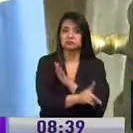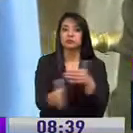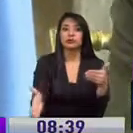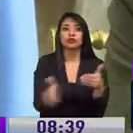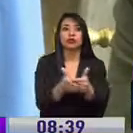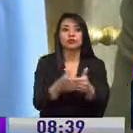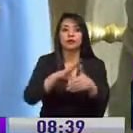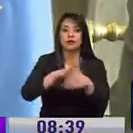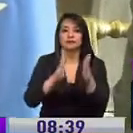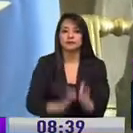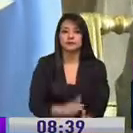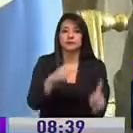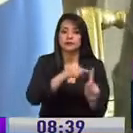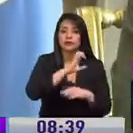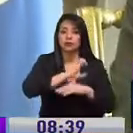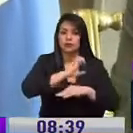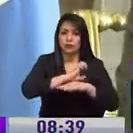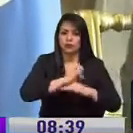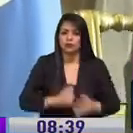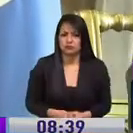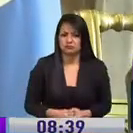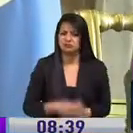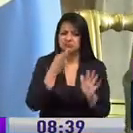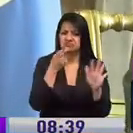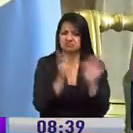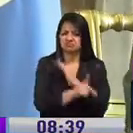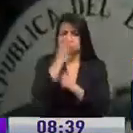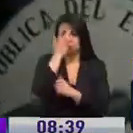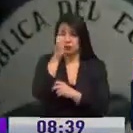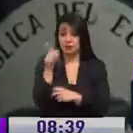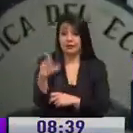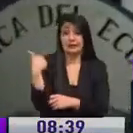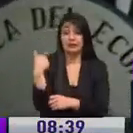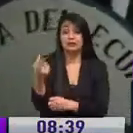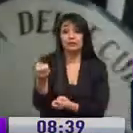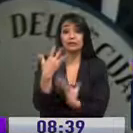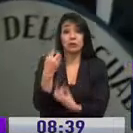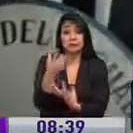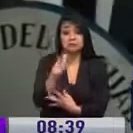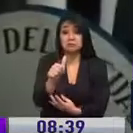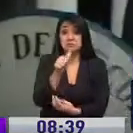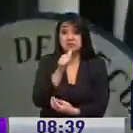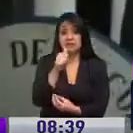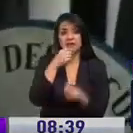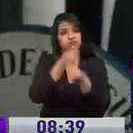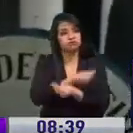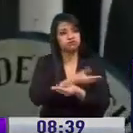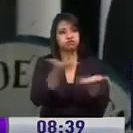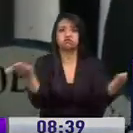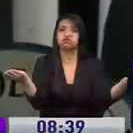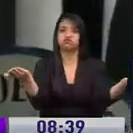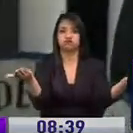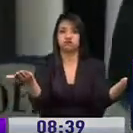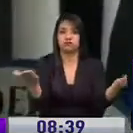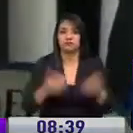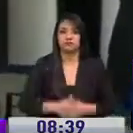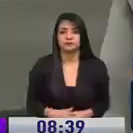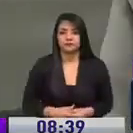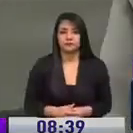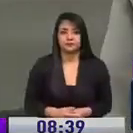del canciller José Valencia por aparentemente haber entregado información considerada como reservada acerca de